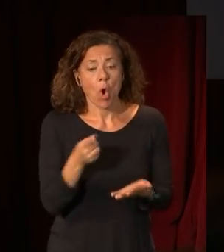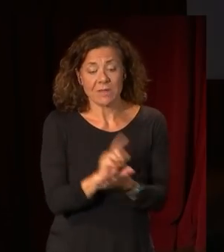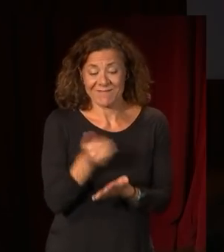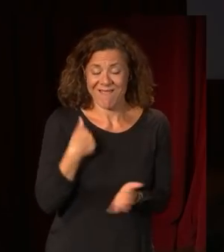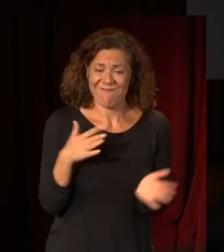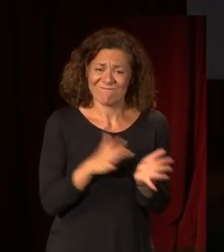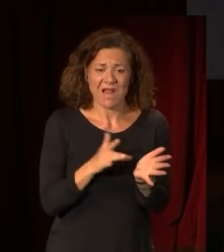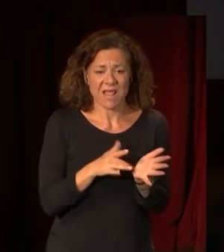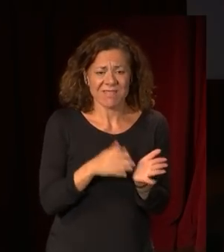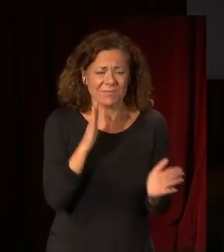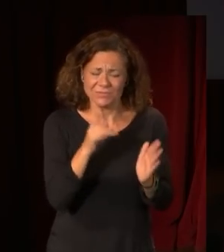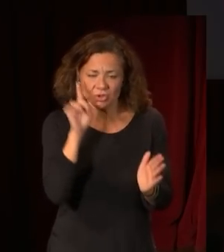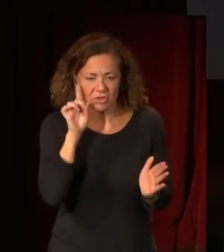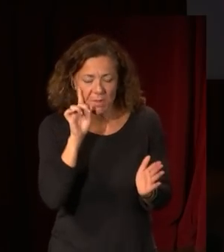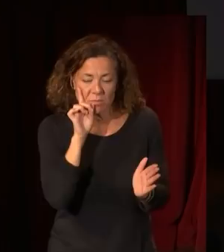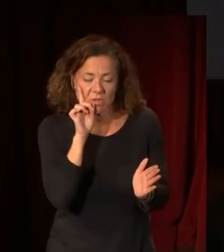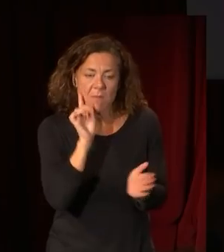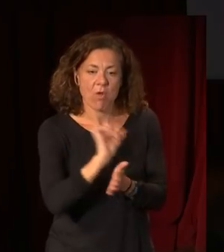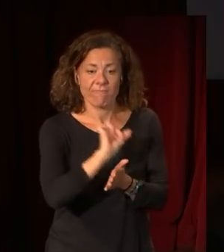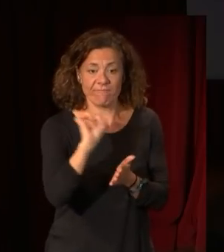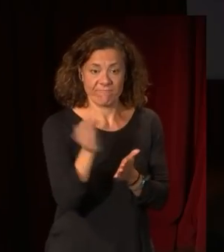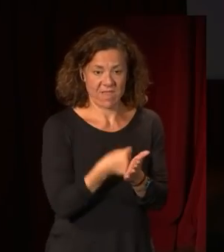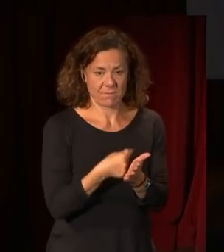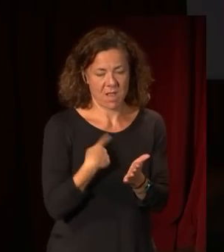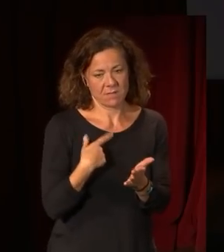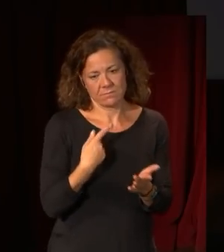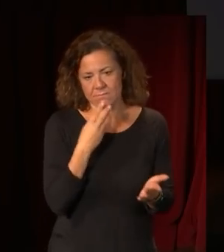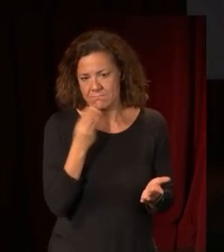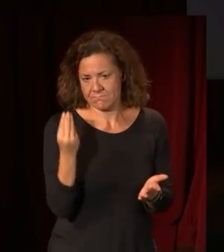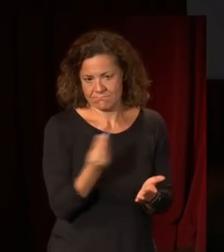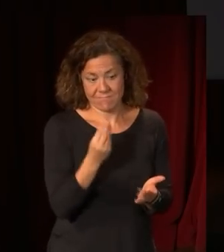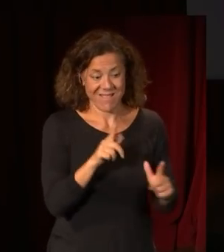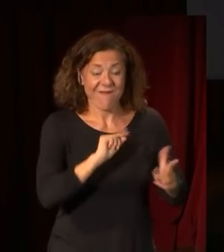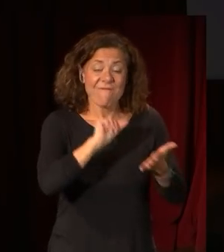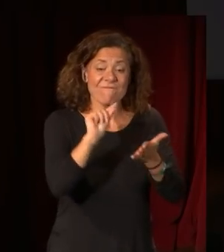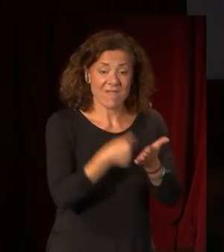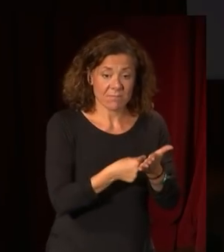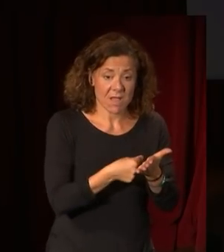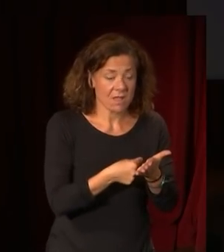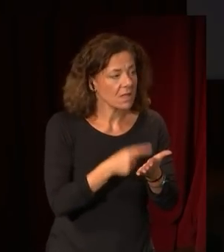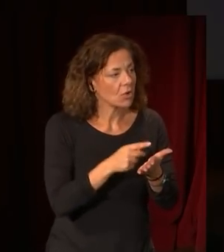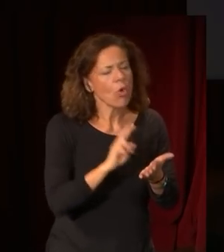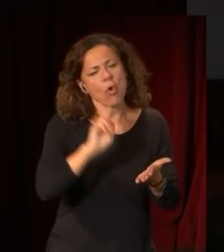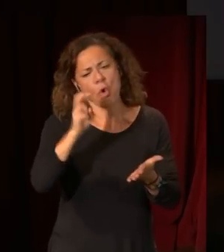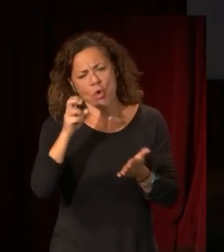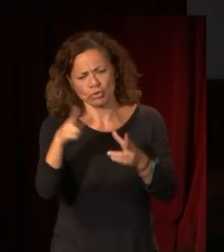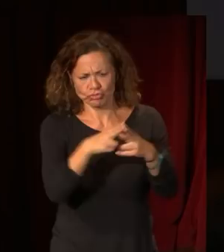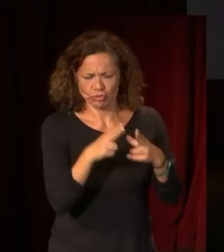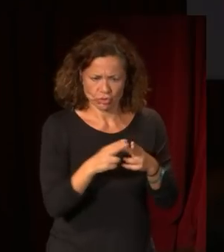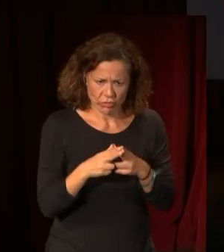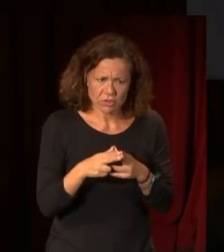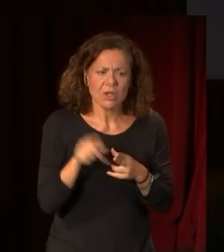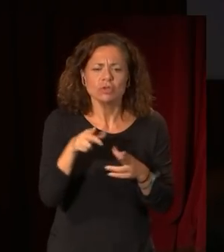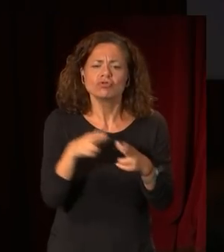no tenemos documentado bermejo firma una de sus obras más espléndidas y la firma esta vez con otros socios en este caso